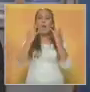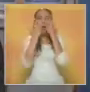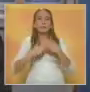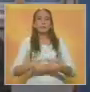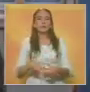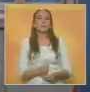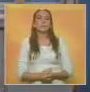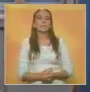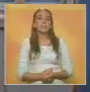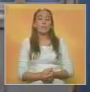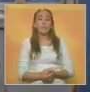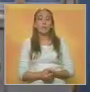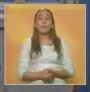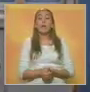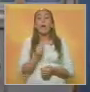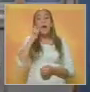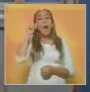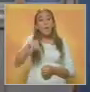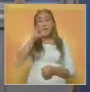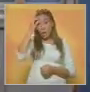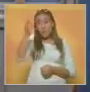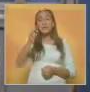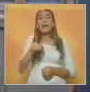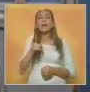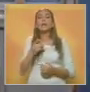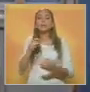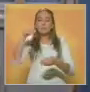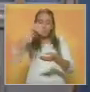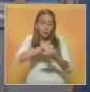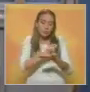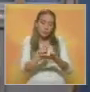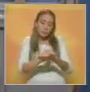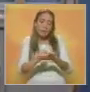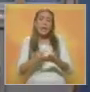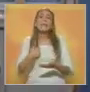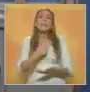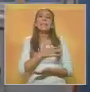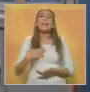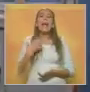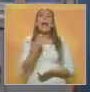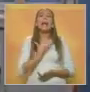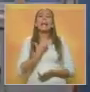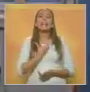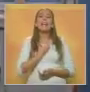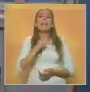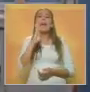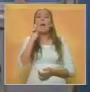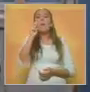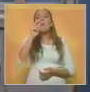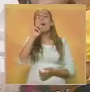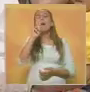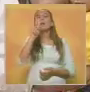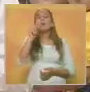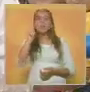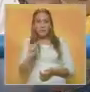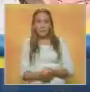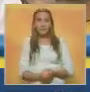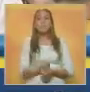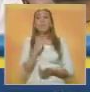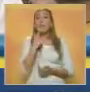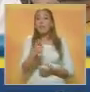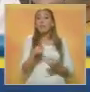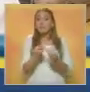el concejal de avid búscate y se inscribió como candidato a la alcaldía de baruta anunció que el problema de su inhabilitación fue solventado ugt que también se